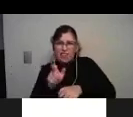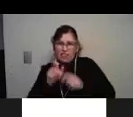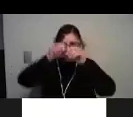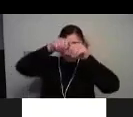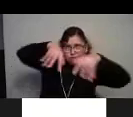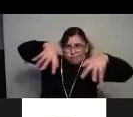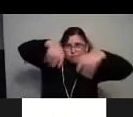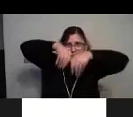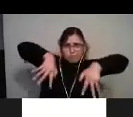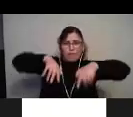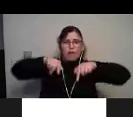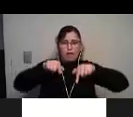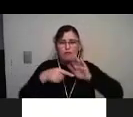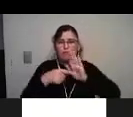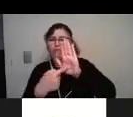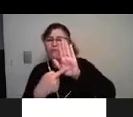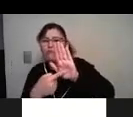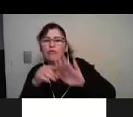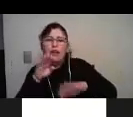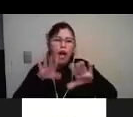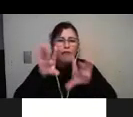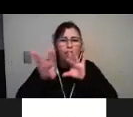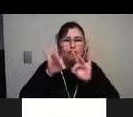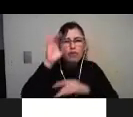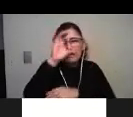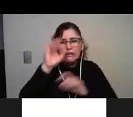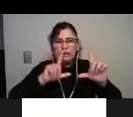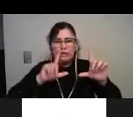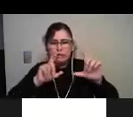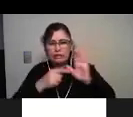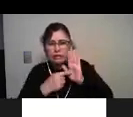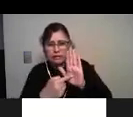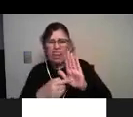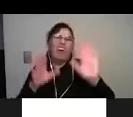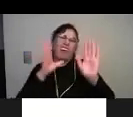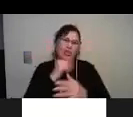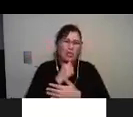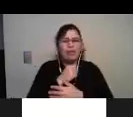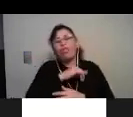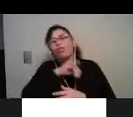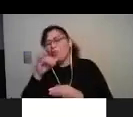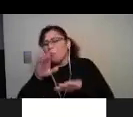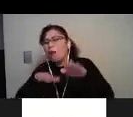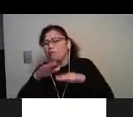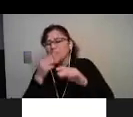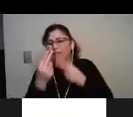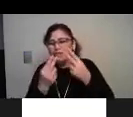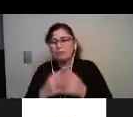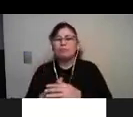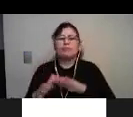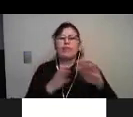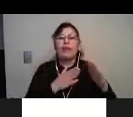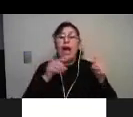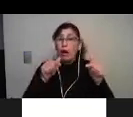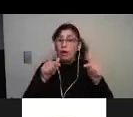espinal, ¿ya? Creo que tengo una imagen, no traje imagen, ¿ya? Pero más adelante puede estar, ¿ya? La lesión